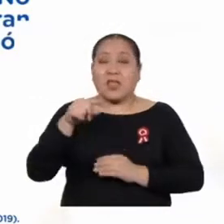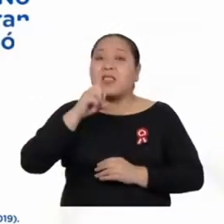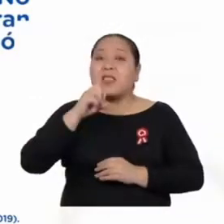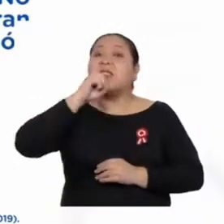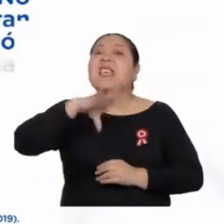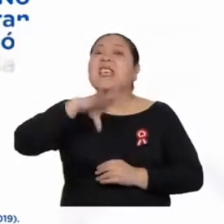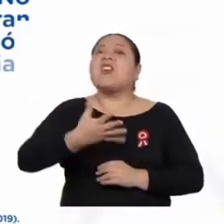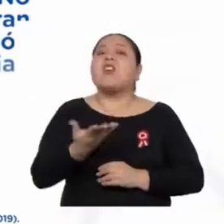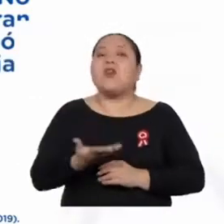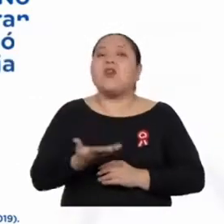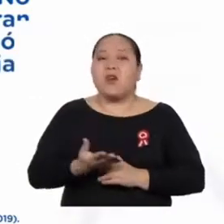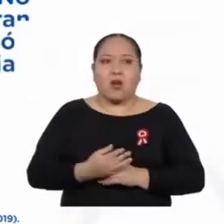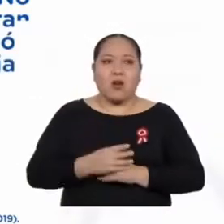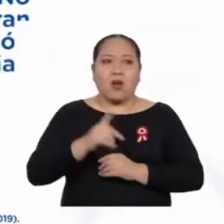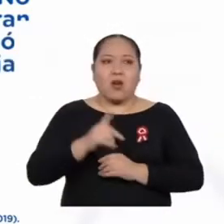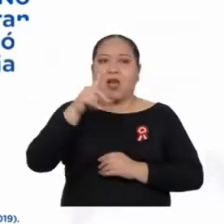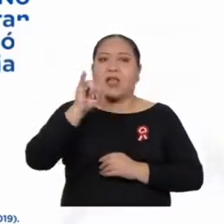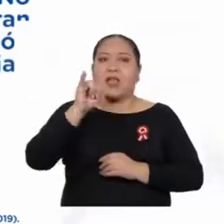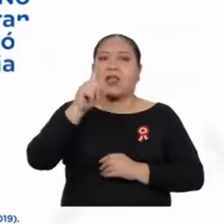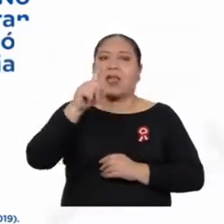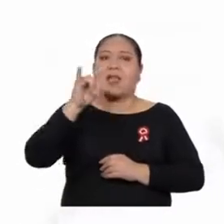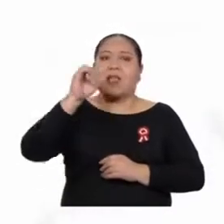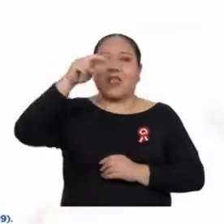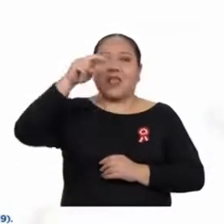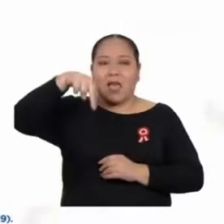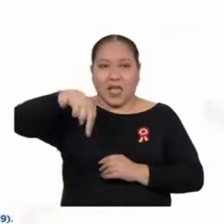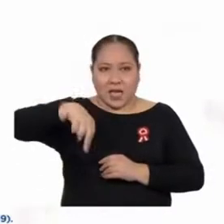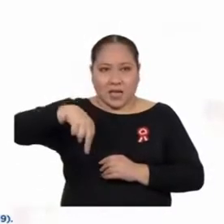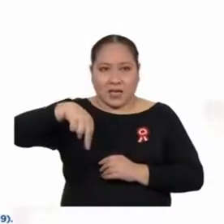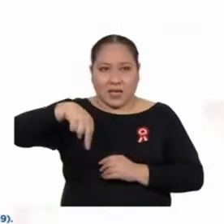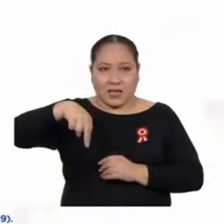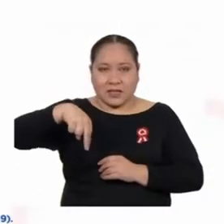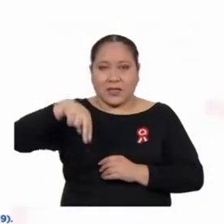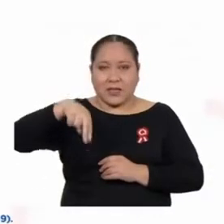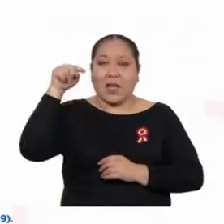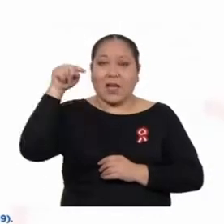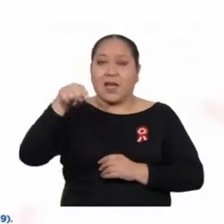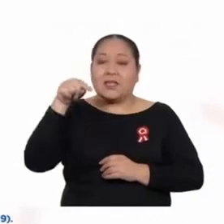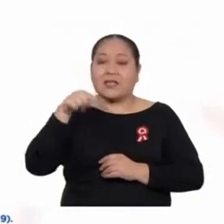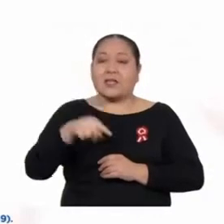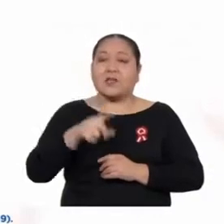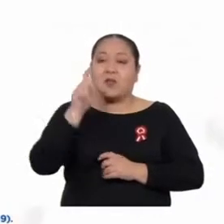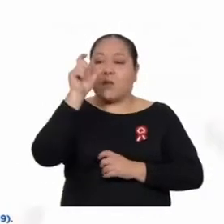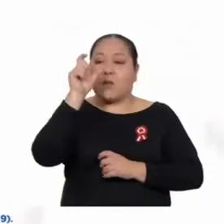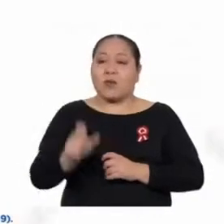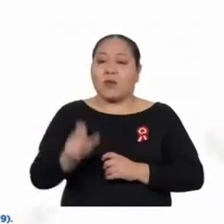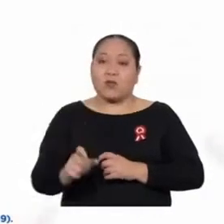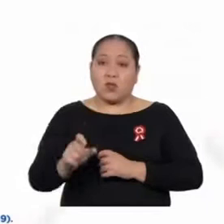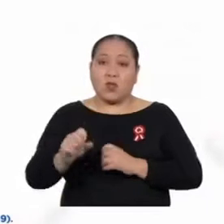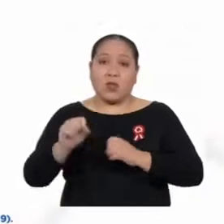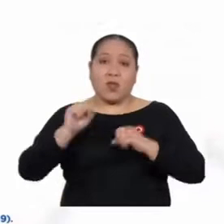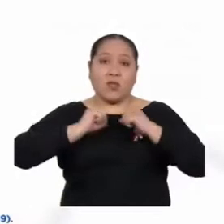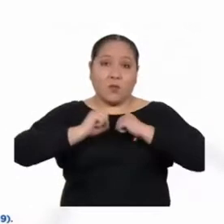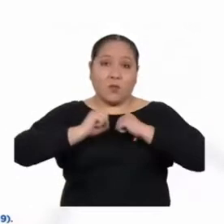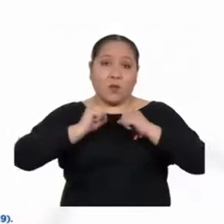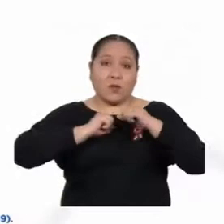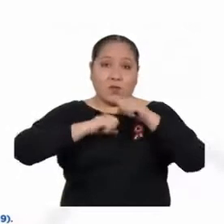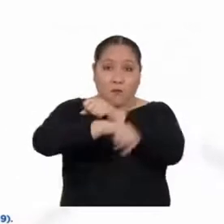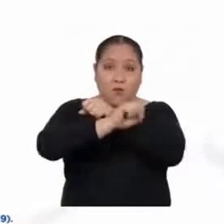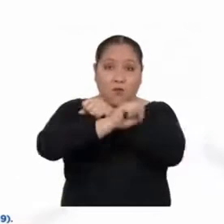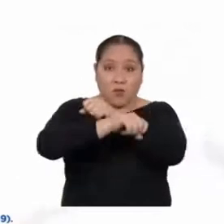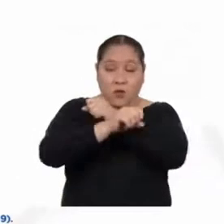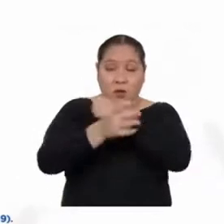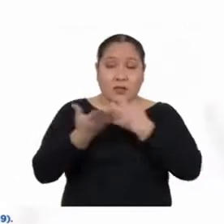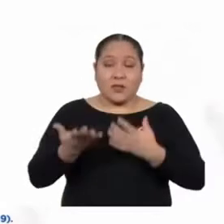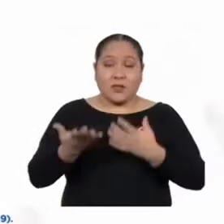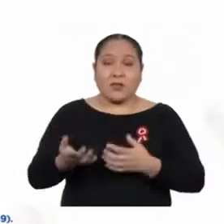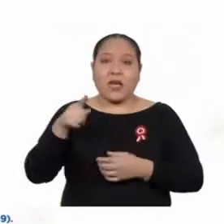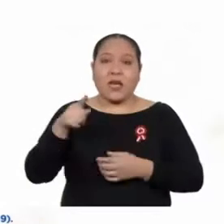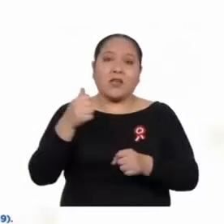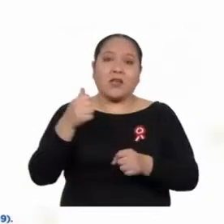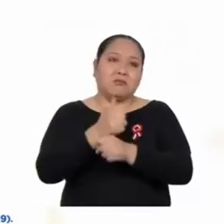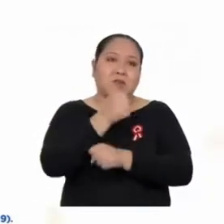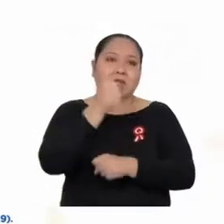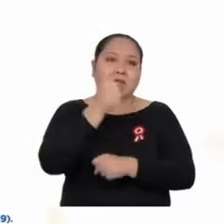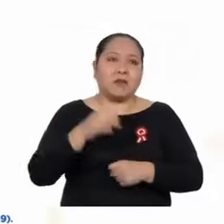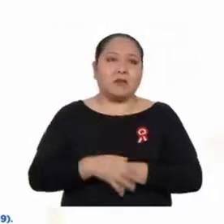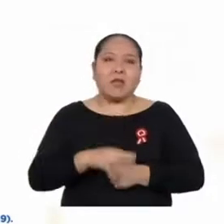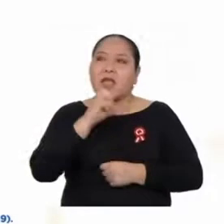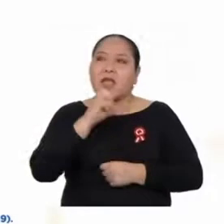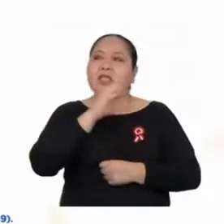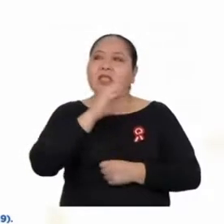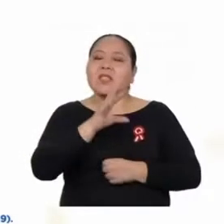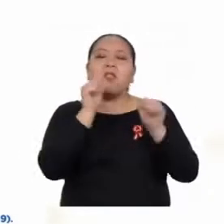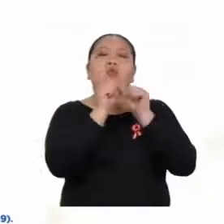contra el racismo, Lilian Thuram. ¿Qué aspecto del tema se aborda? Menciona cifras de casos